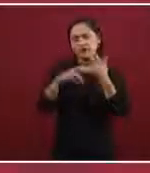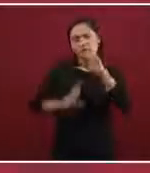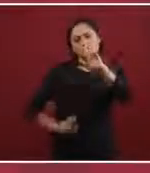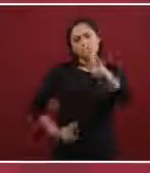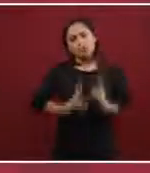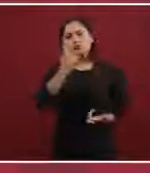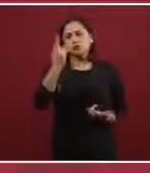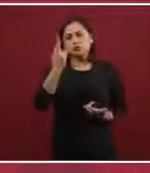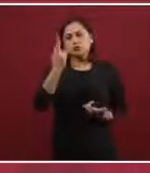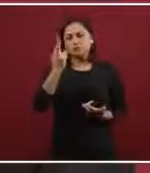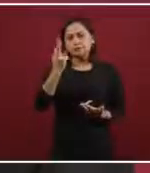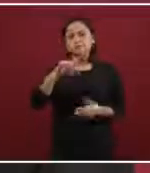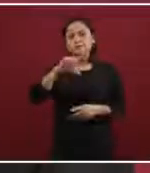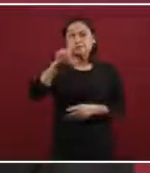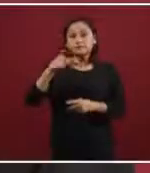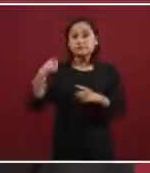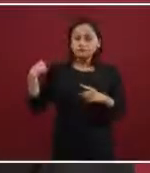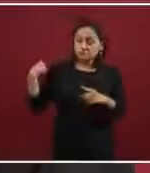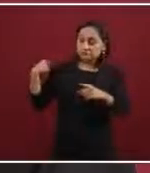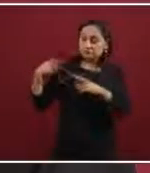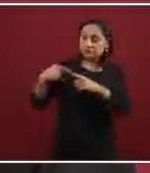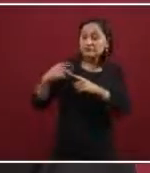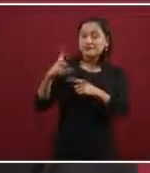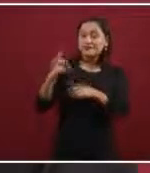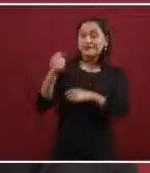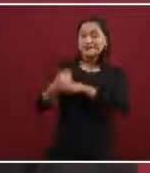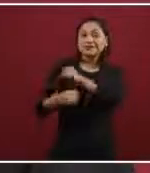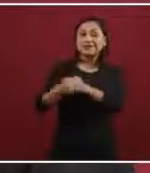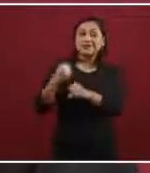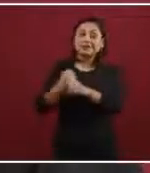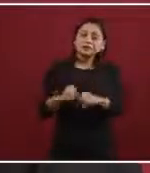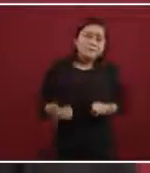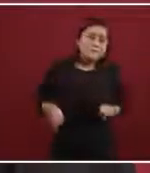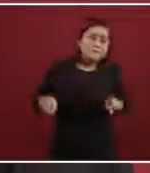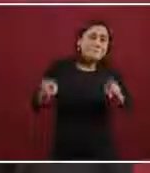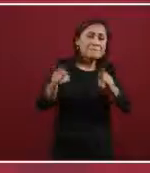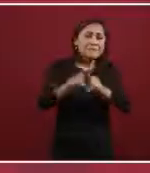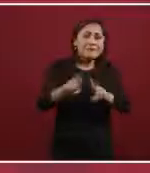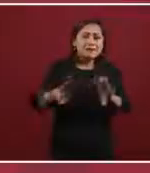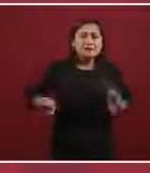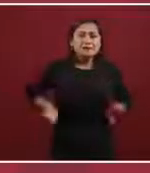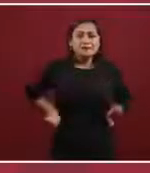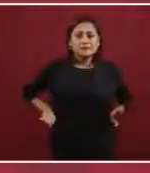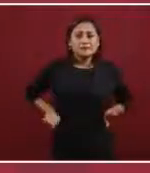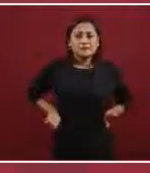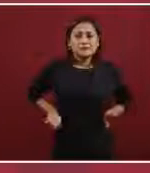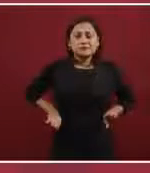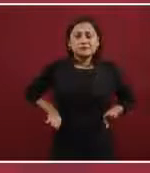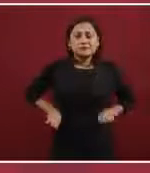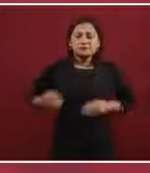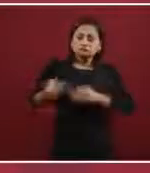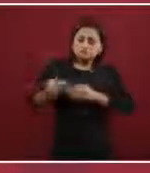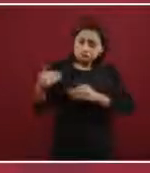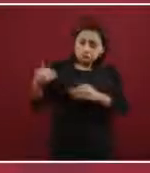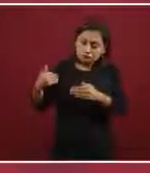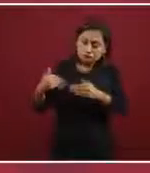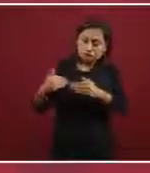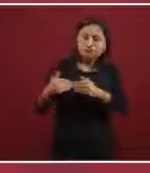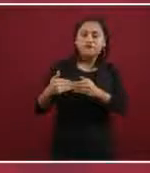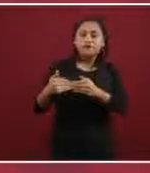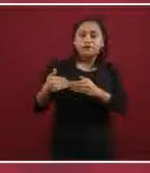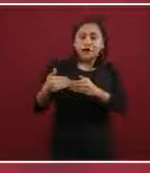política neoliberal la gente dijo basta porque